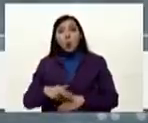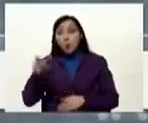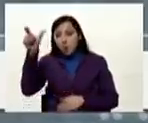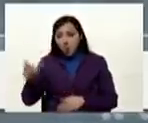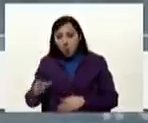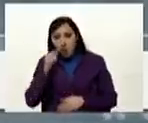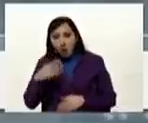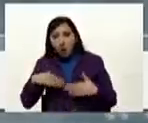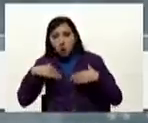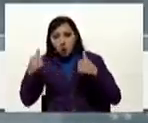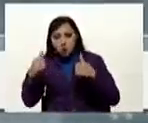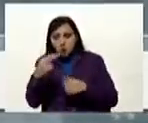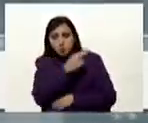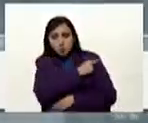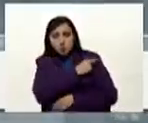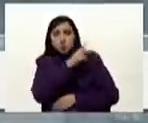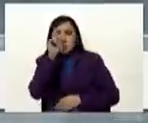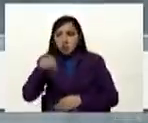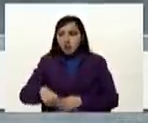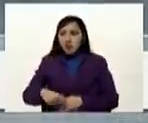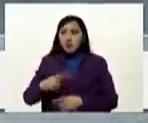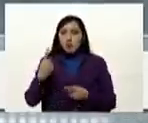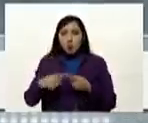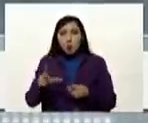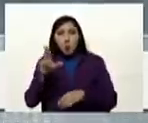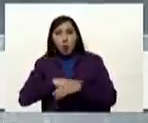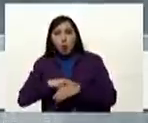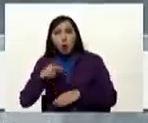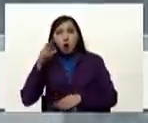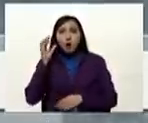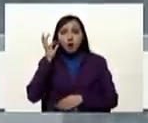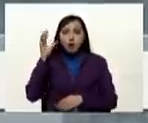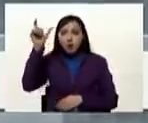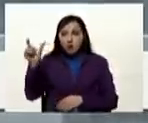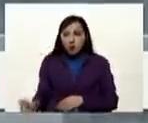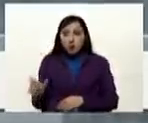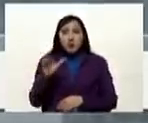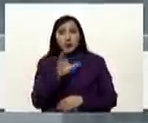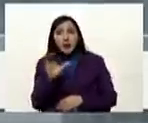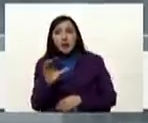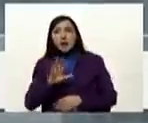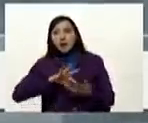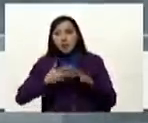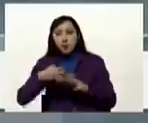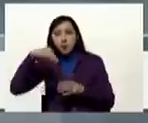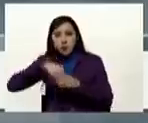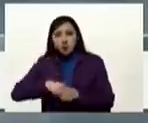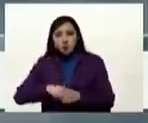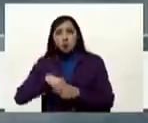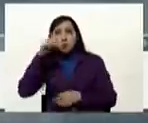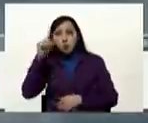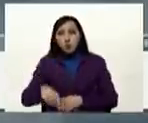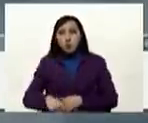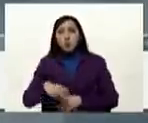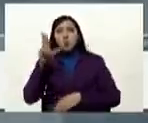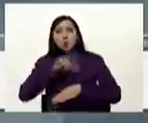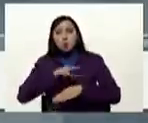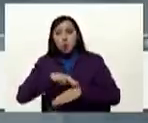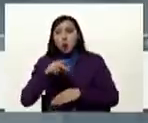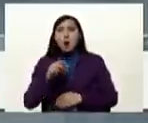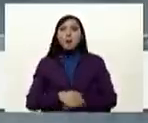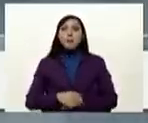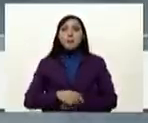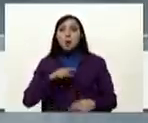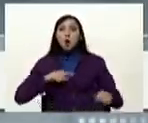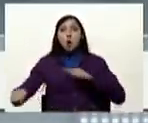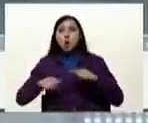salud, la doctora Gloria Contreras, directora de Barrio Adentro Caracas, Gloria, el doctor Eric Méndez,